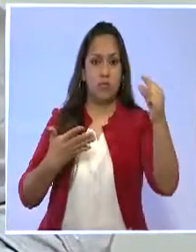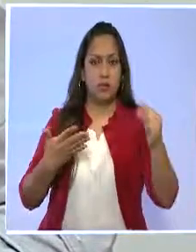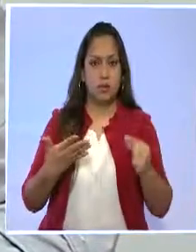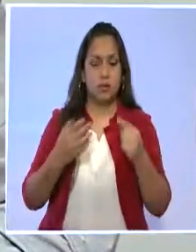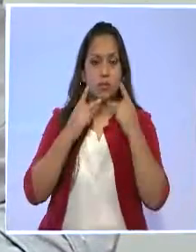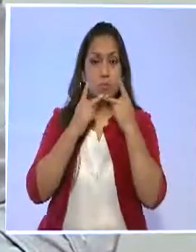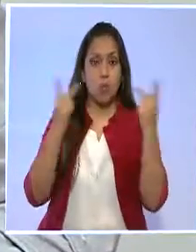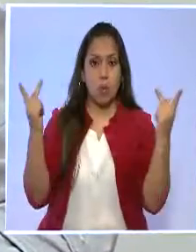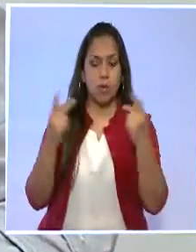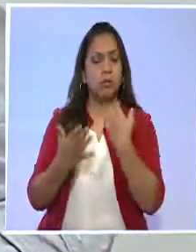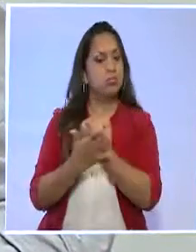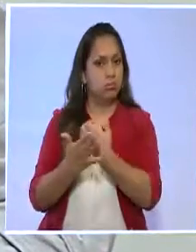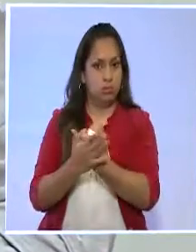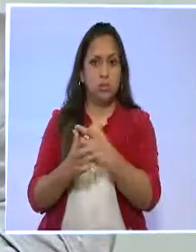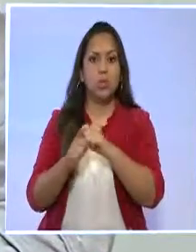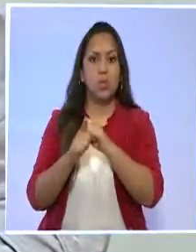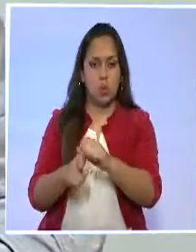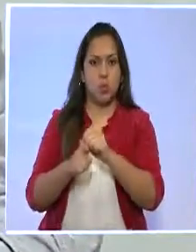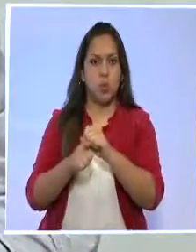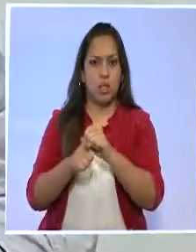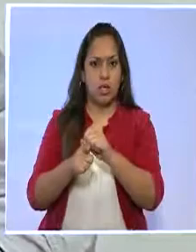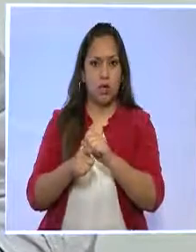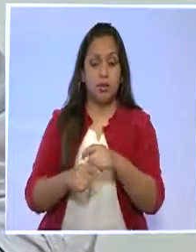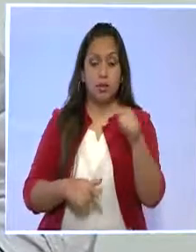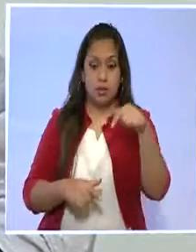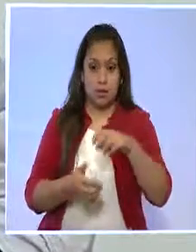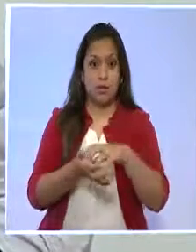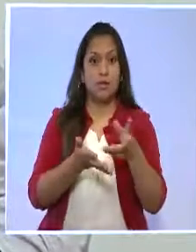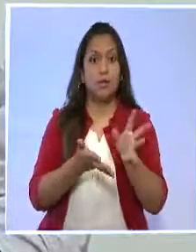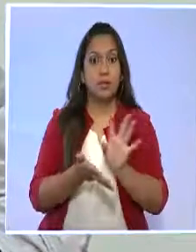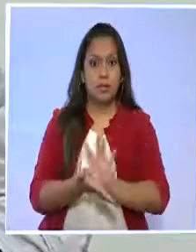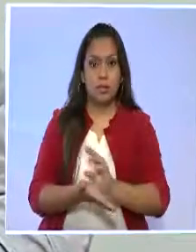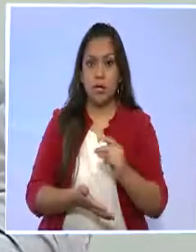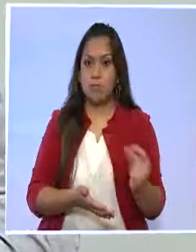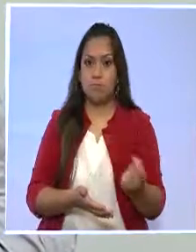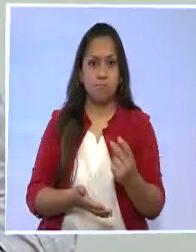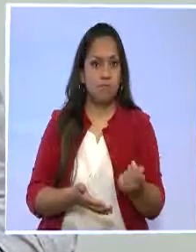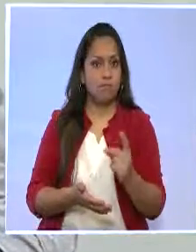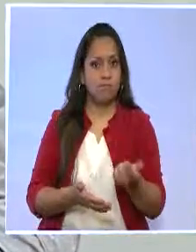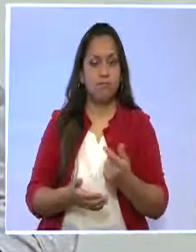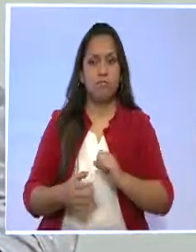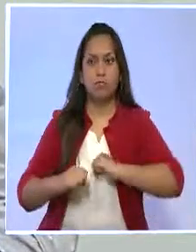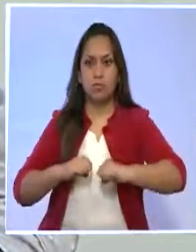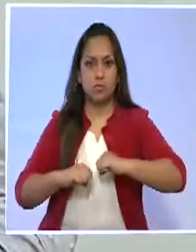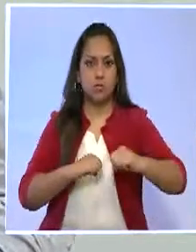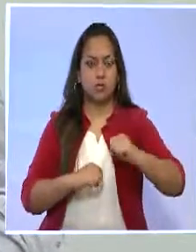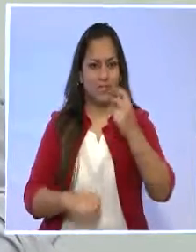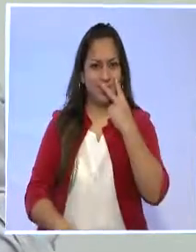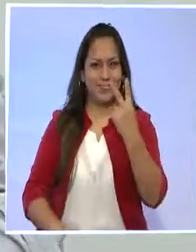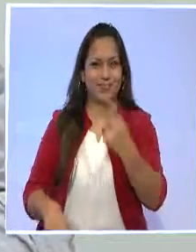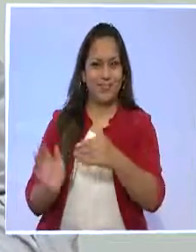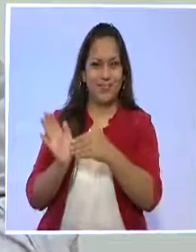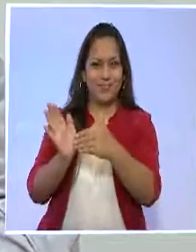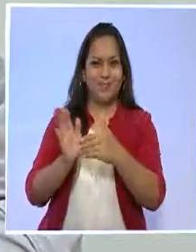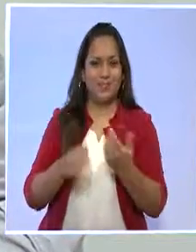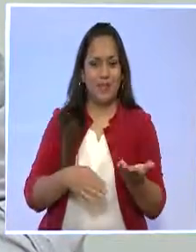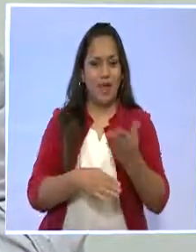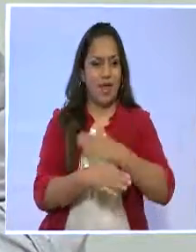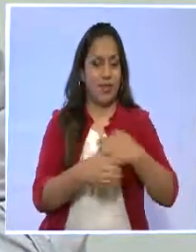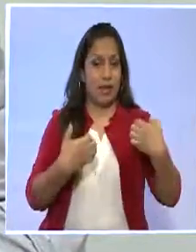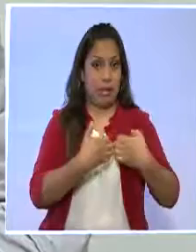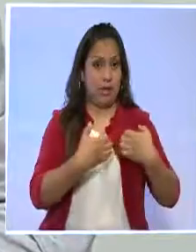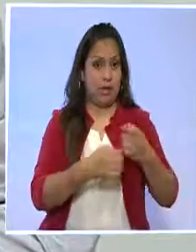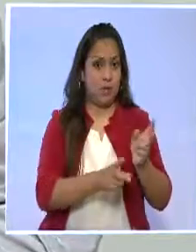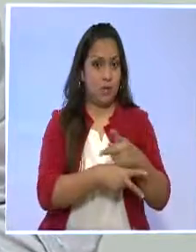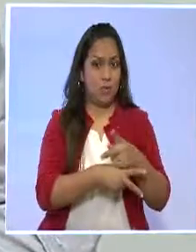calificación de económico urgente y que se está tratando aquí en la asamblea para iniciar les invitamos a ver y escuchar un producto preparado por el equipo de